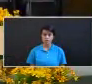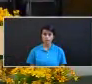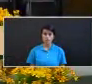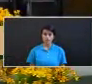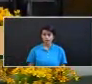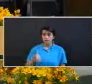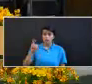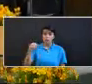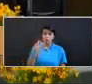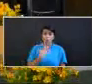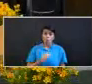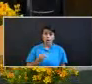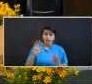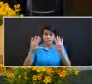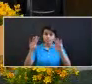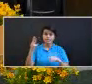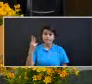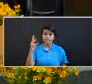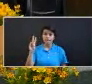Juan 13:12.